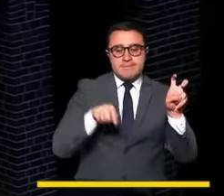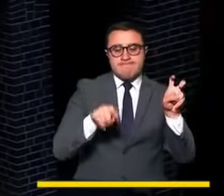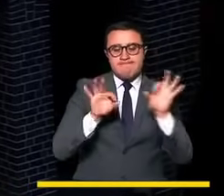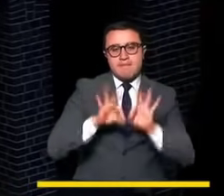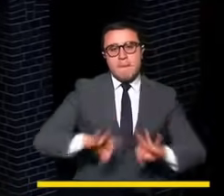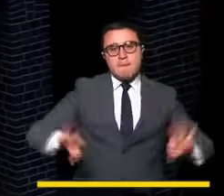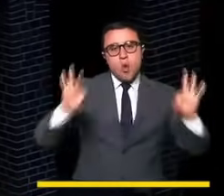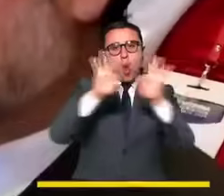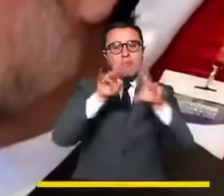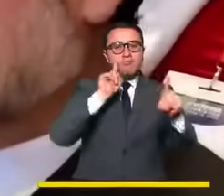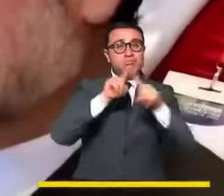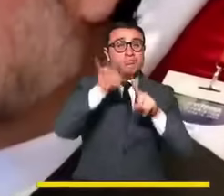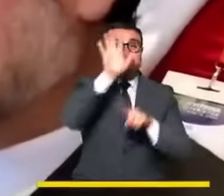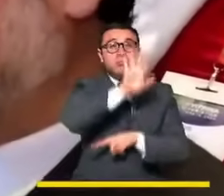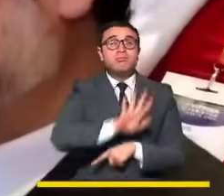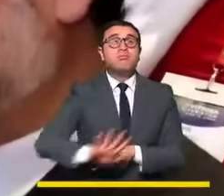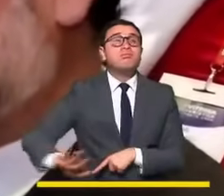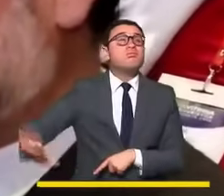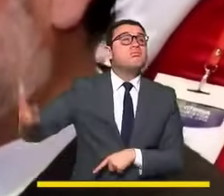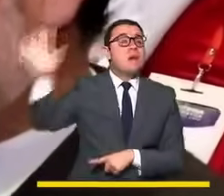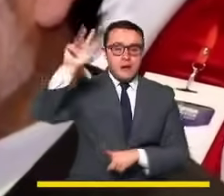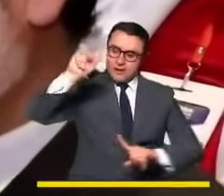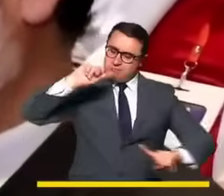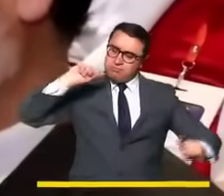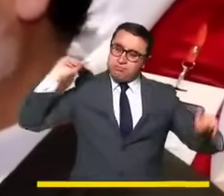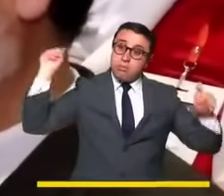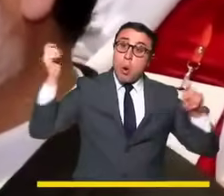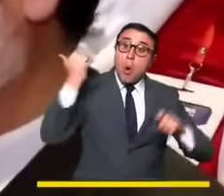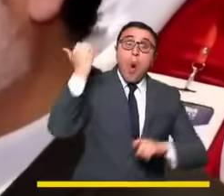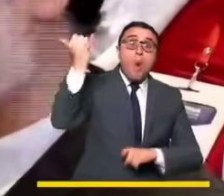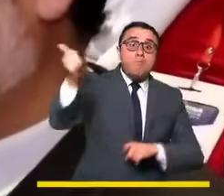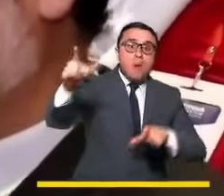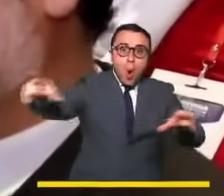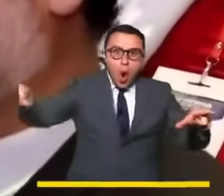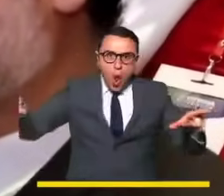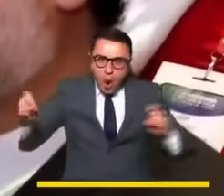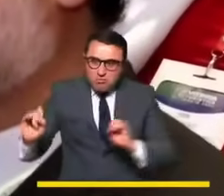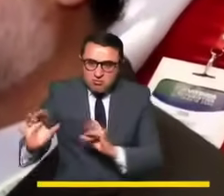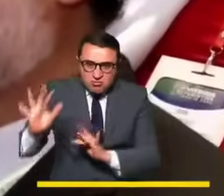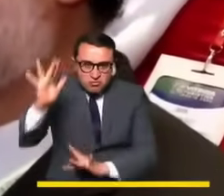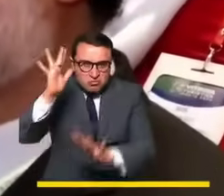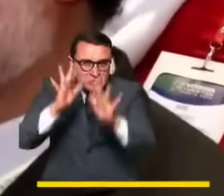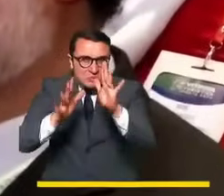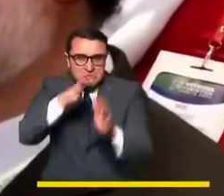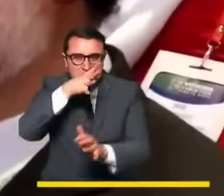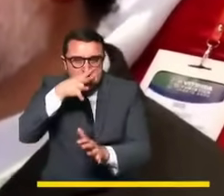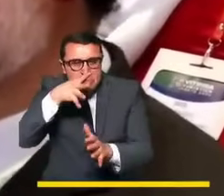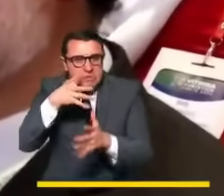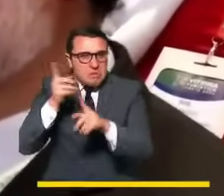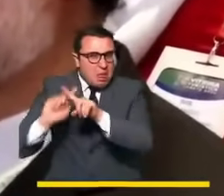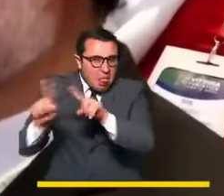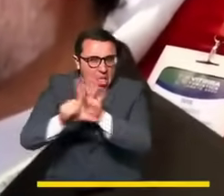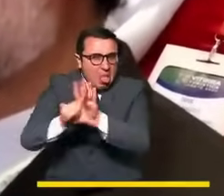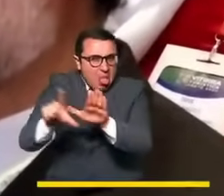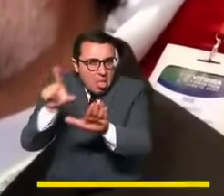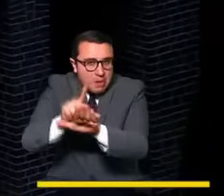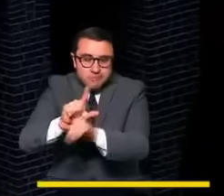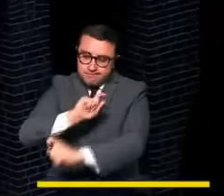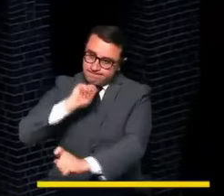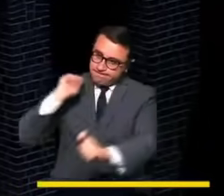el territorio, el que tiene economías ilícitas por economías lícitas. La